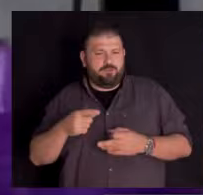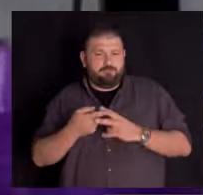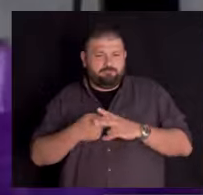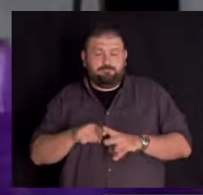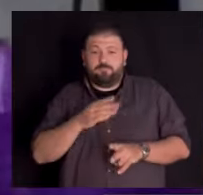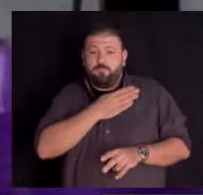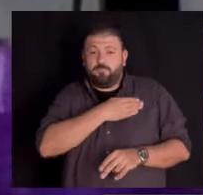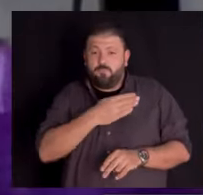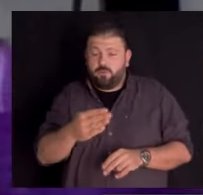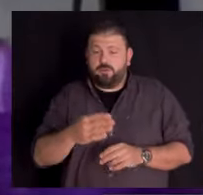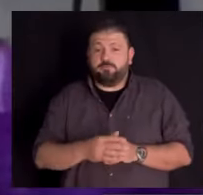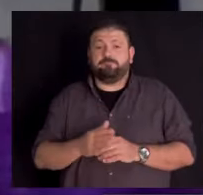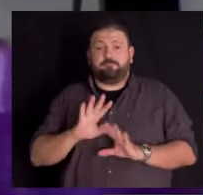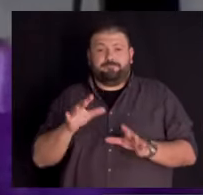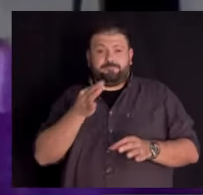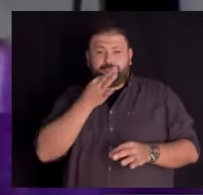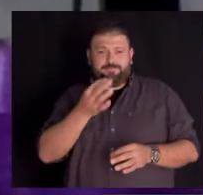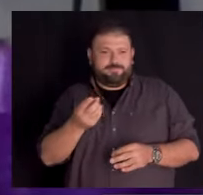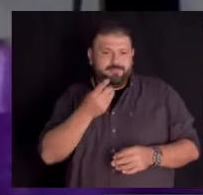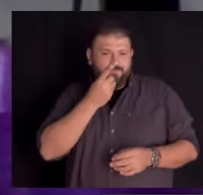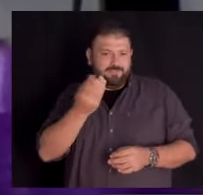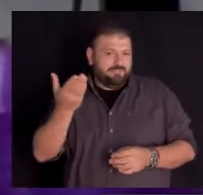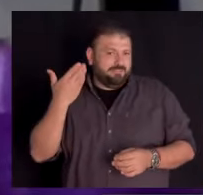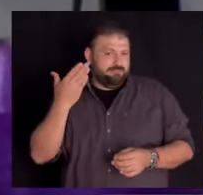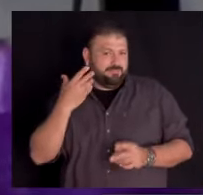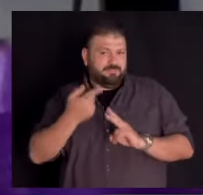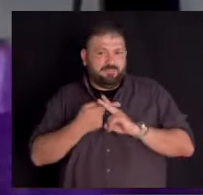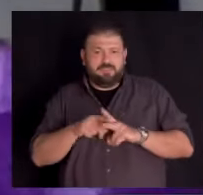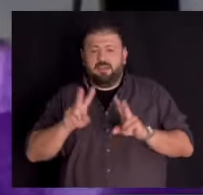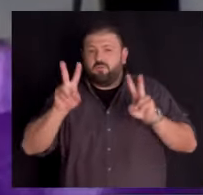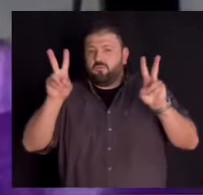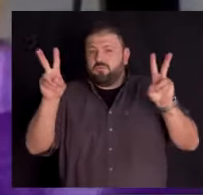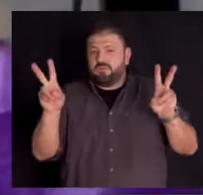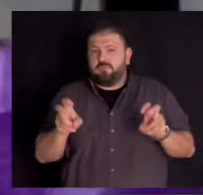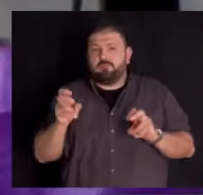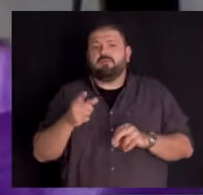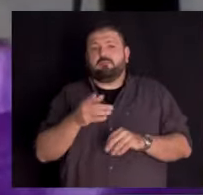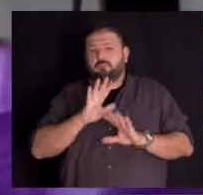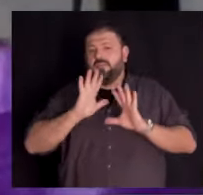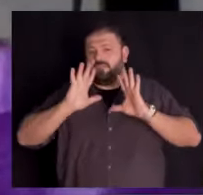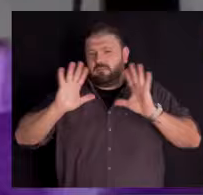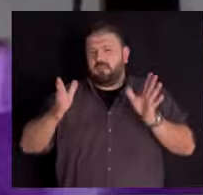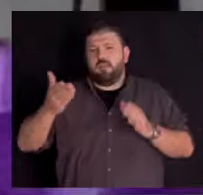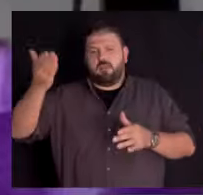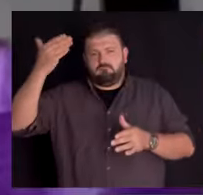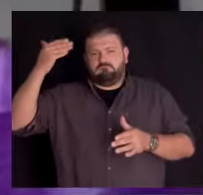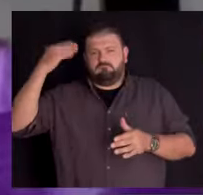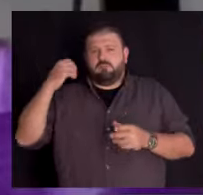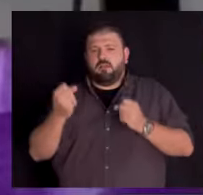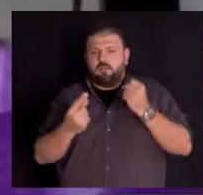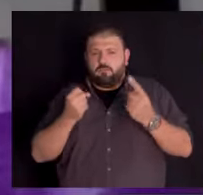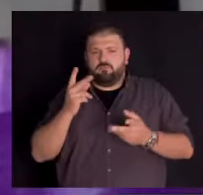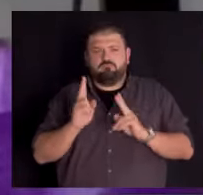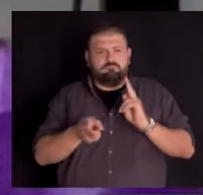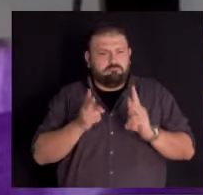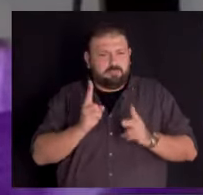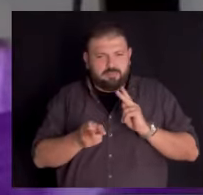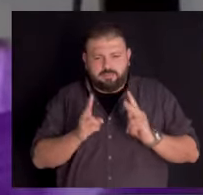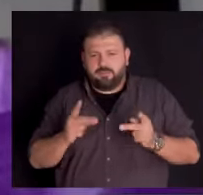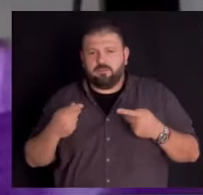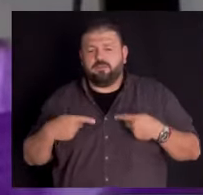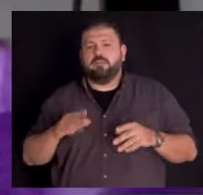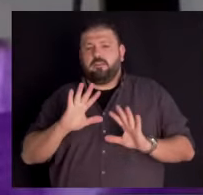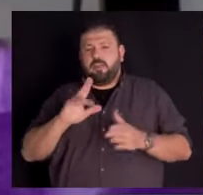bien mencionaban hace unos momentos, pues hoy vamos a hablar de un tema que ya hemos estado platicando en algunos de